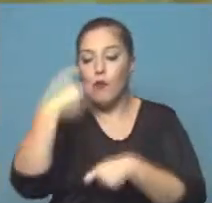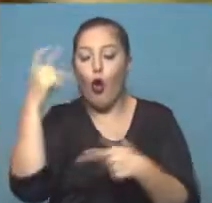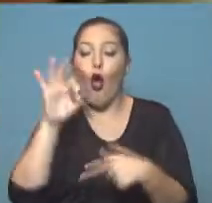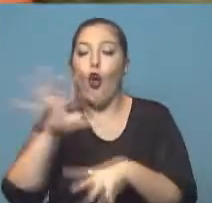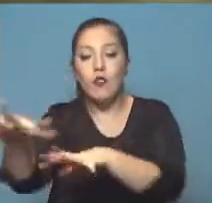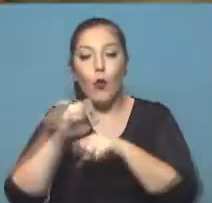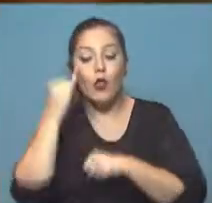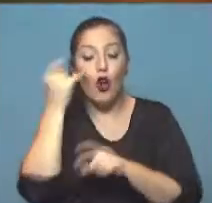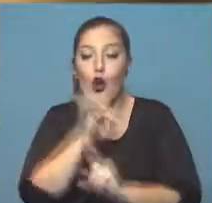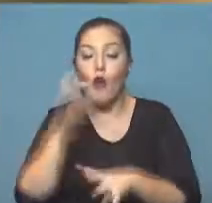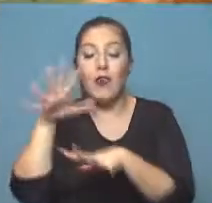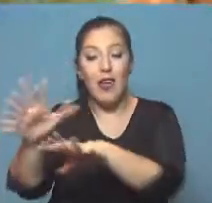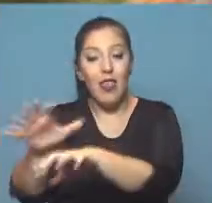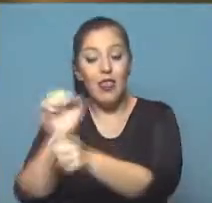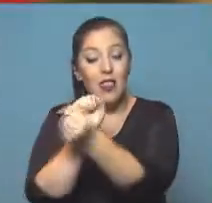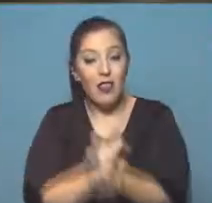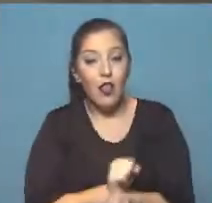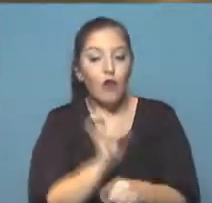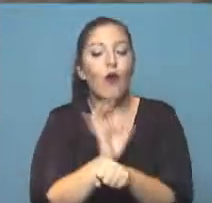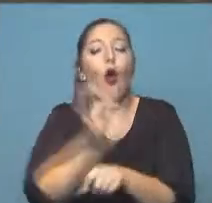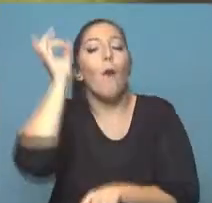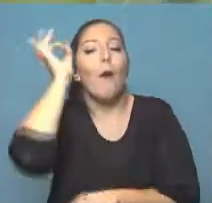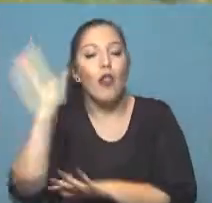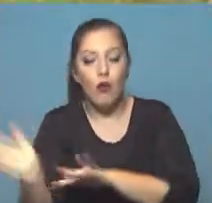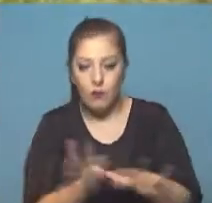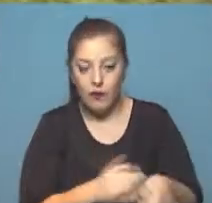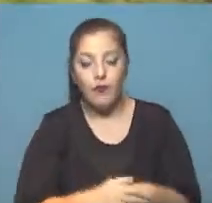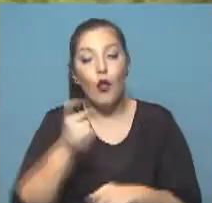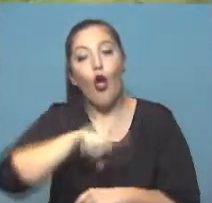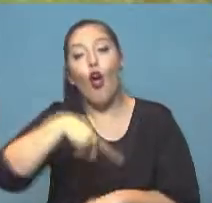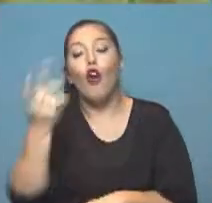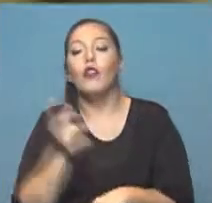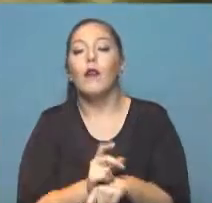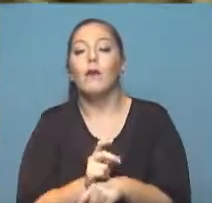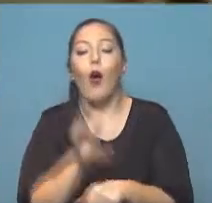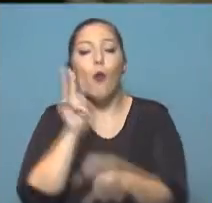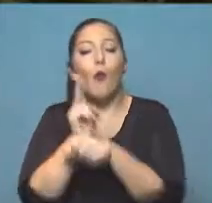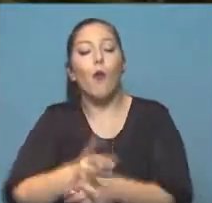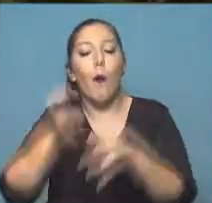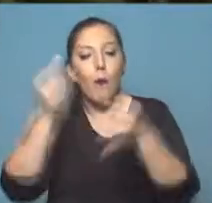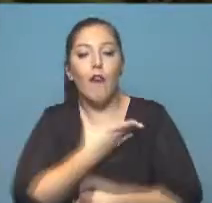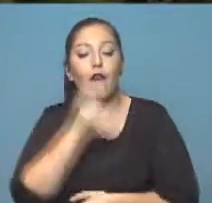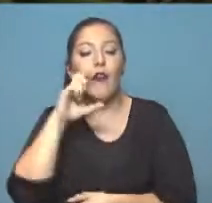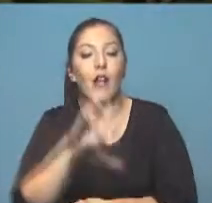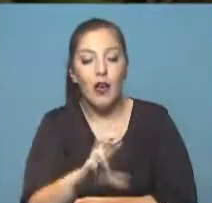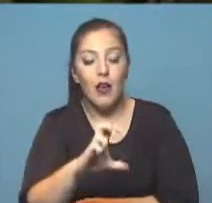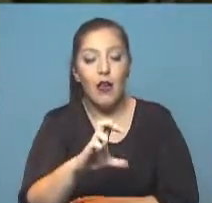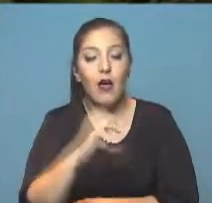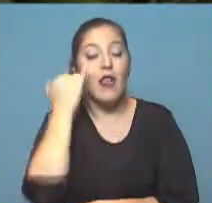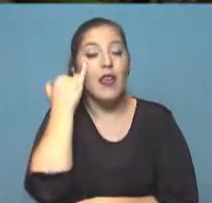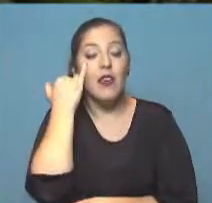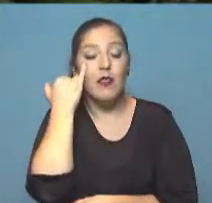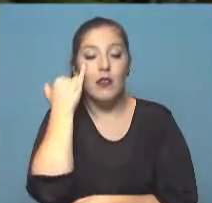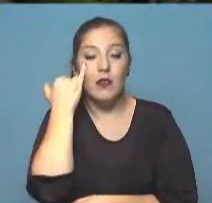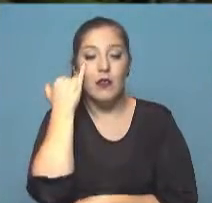y estén detenidos sean amnistiados. La otra es crear medidas de protección efectiva para las FARC y que se consolide